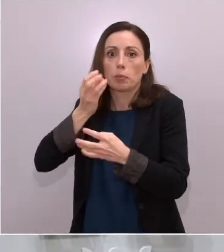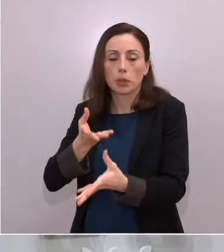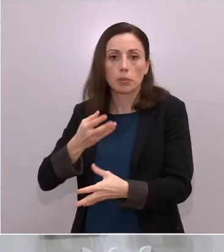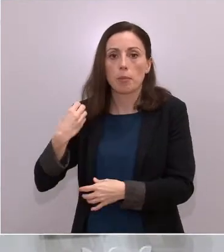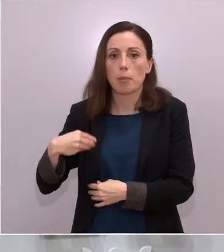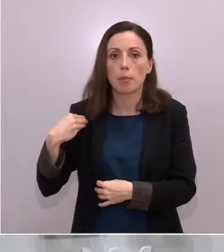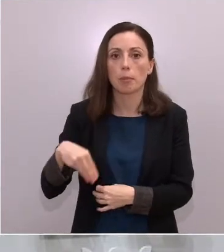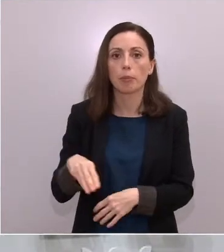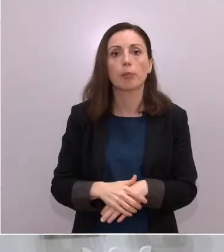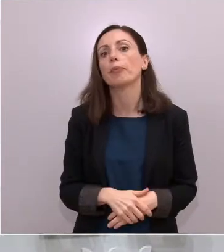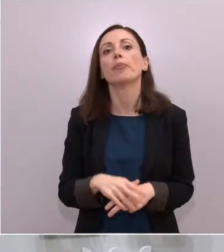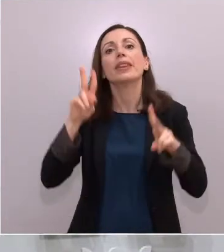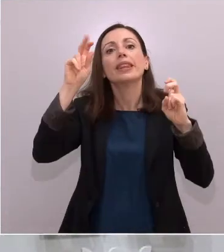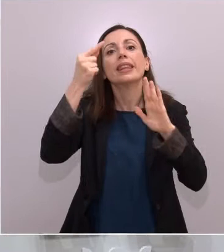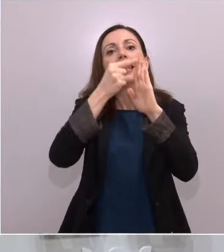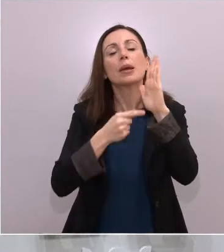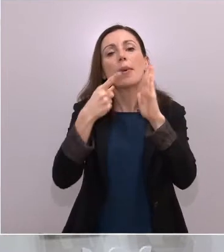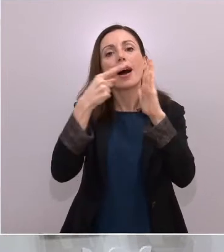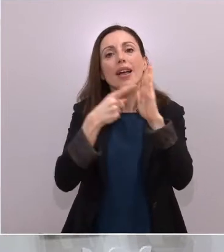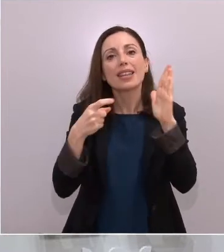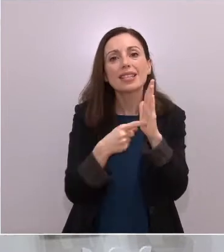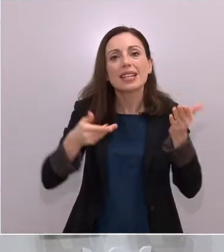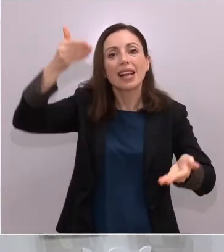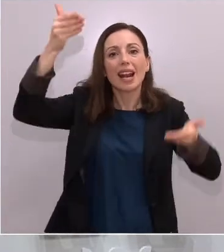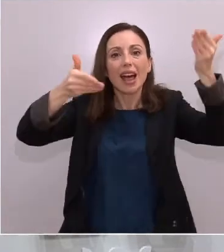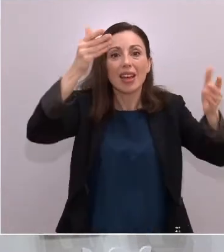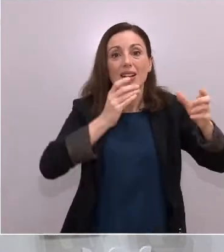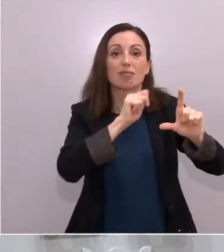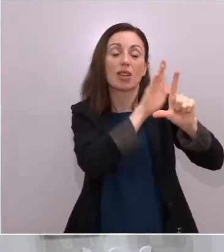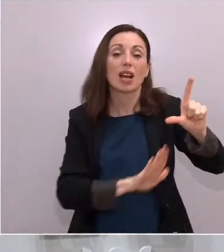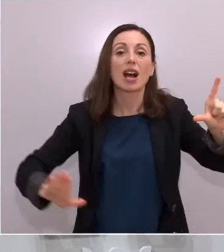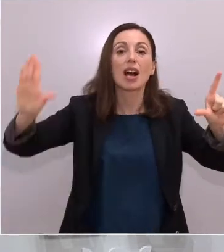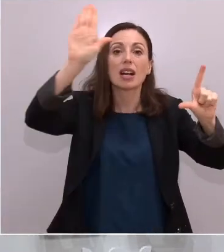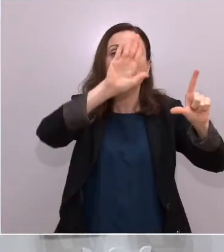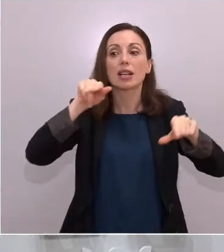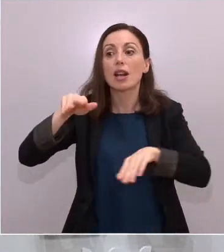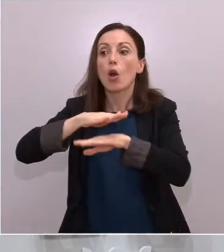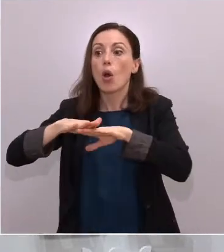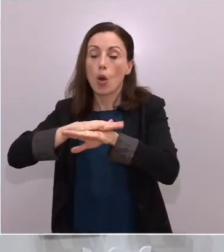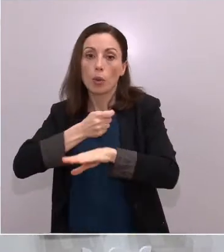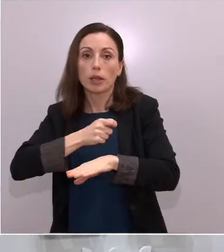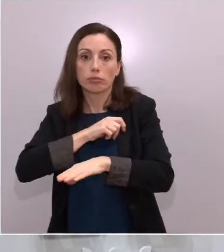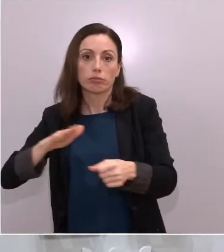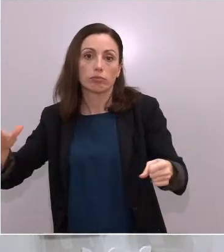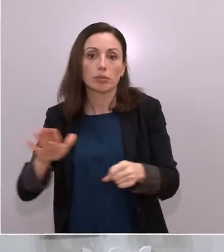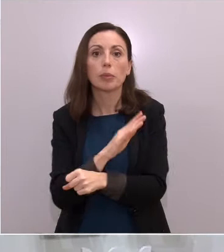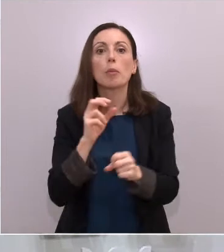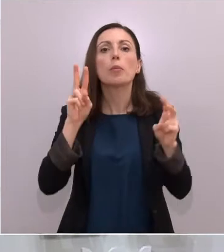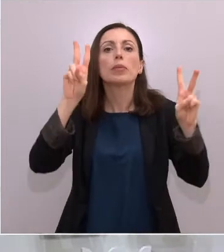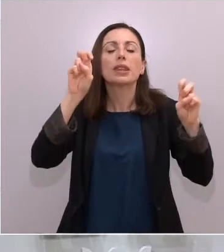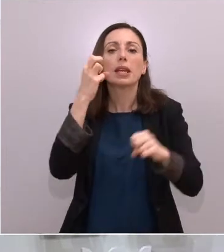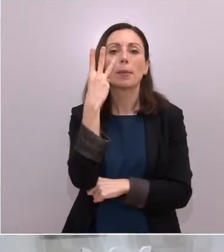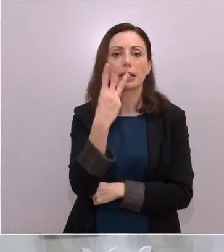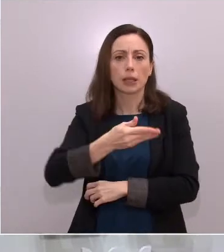creo que la desescalada asimétrica, como establece el Gobierno de España, debe de dar respuesta a tres cuestiones para